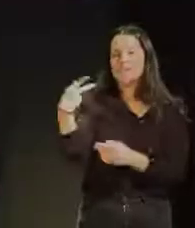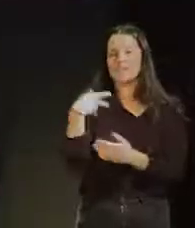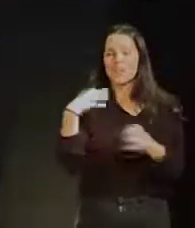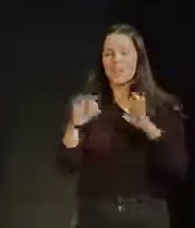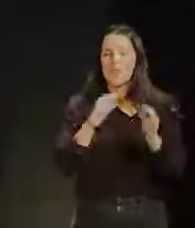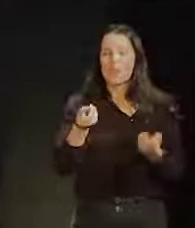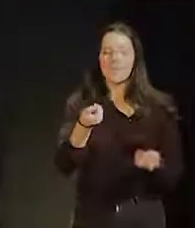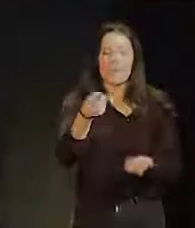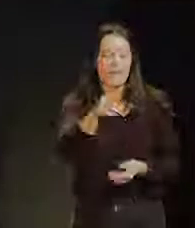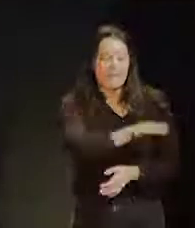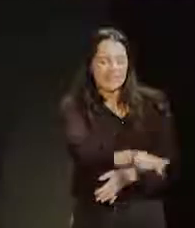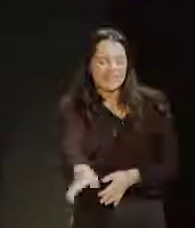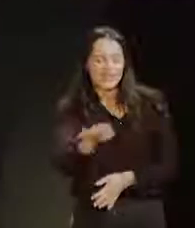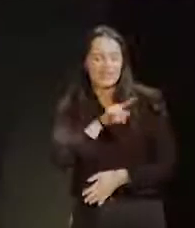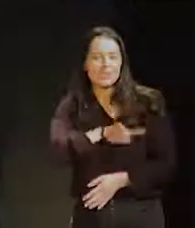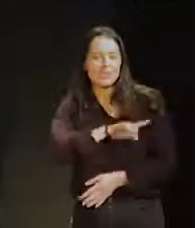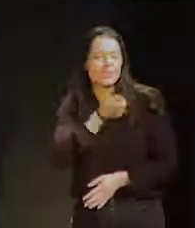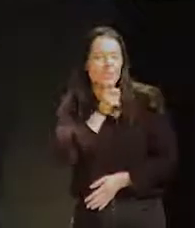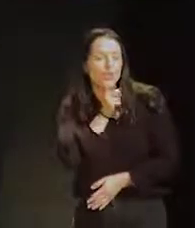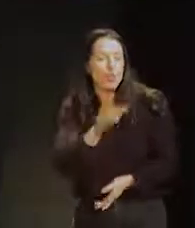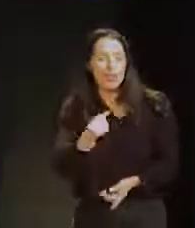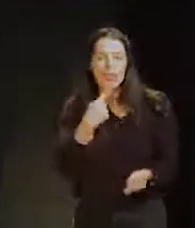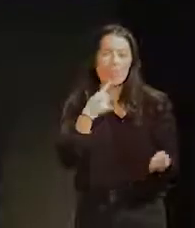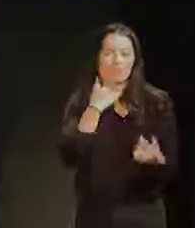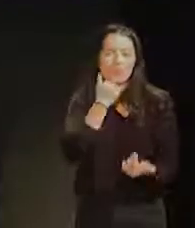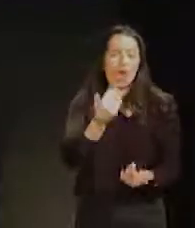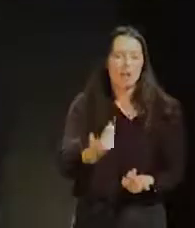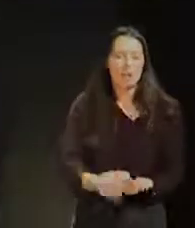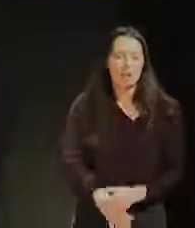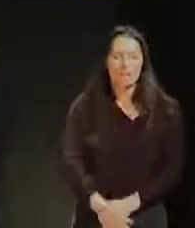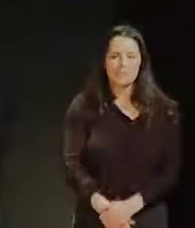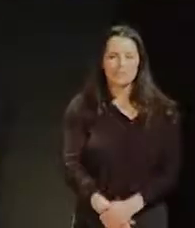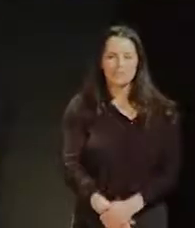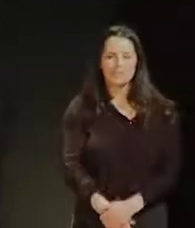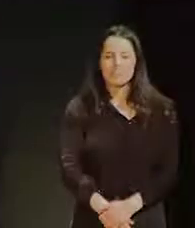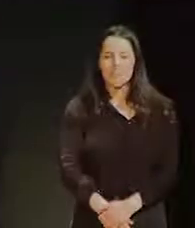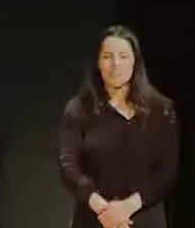qué os han dicho. No sé si... Purgatorio per i bambini. Ok.